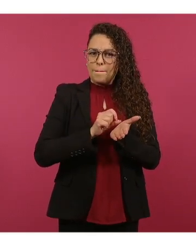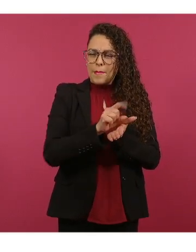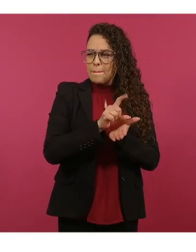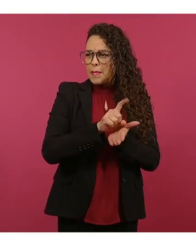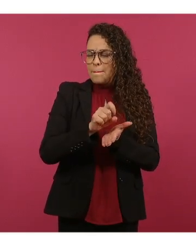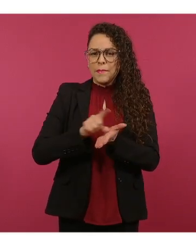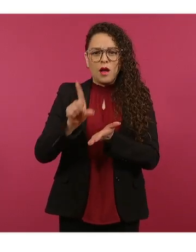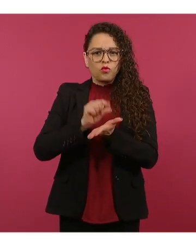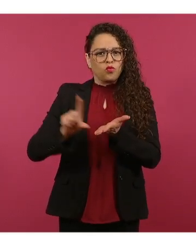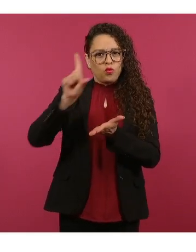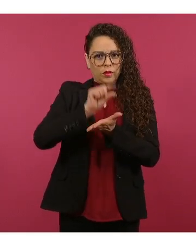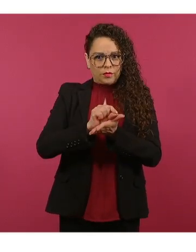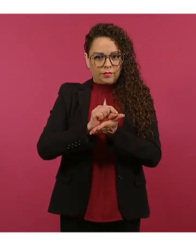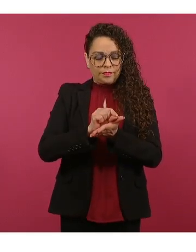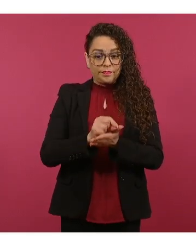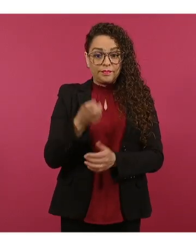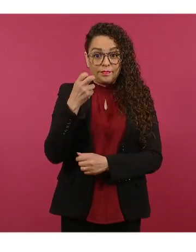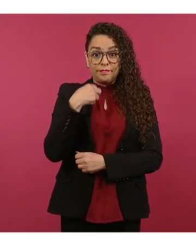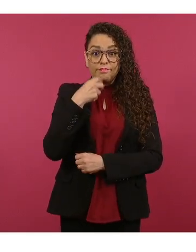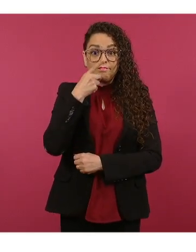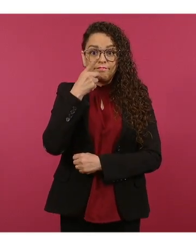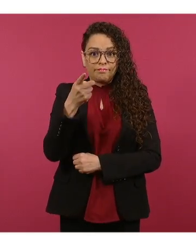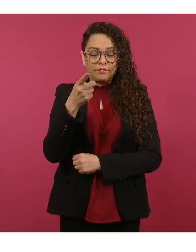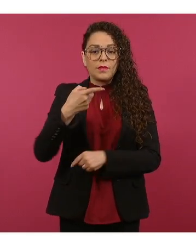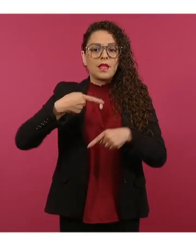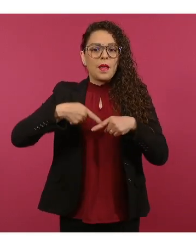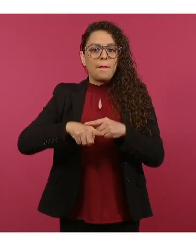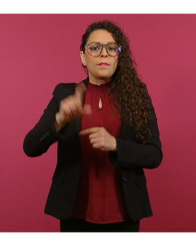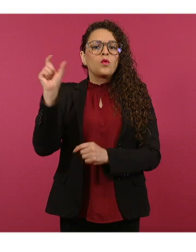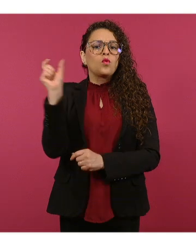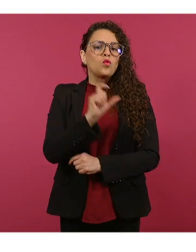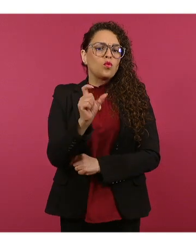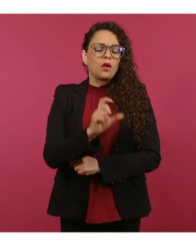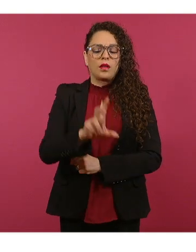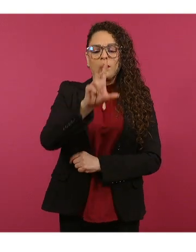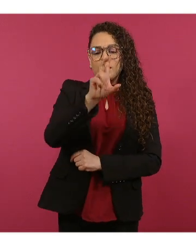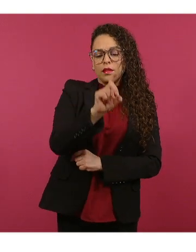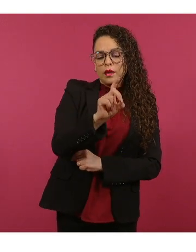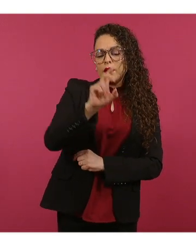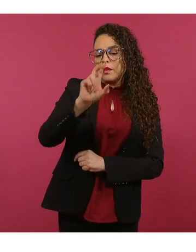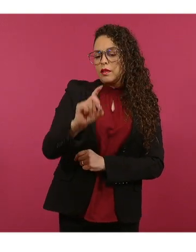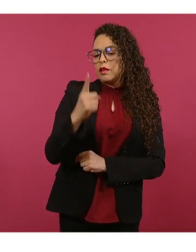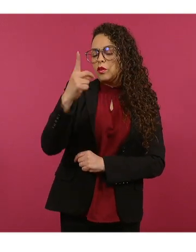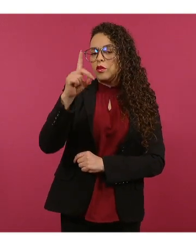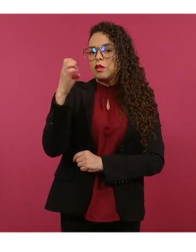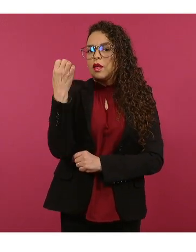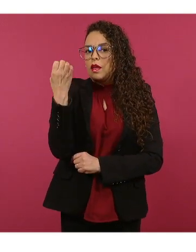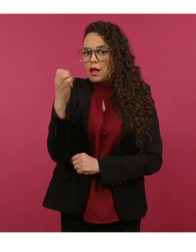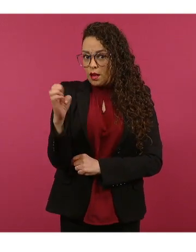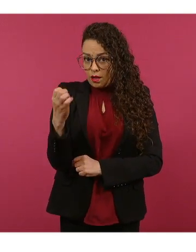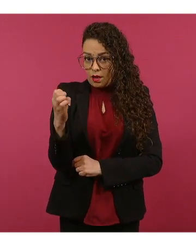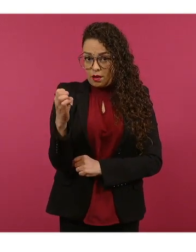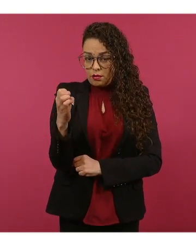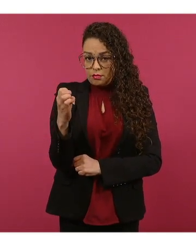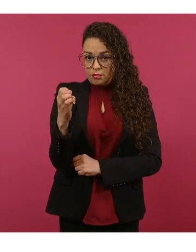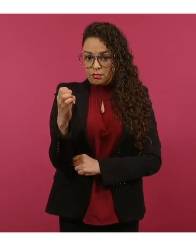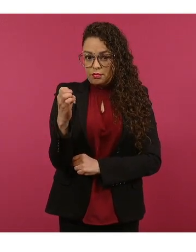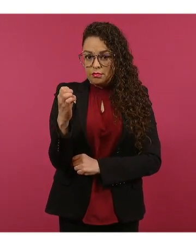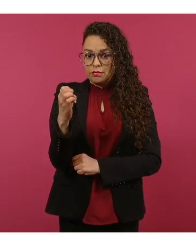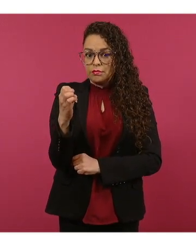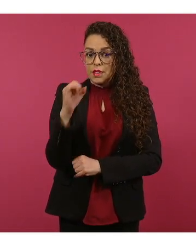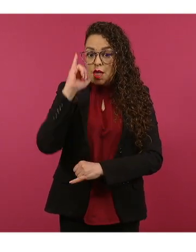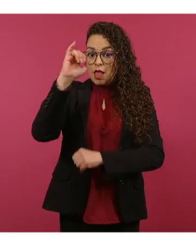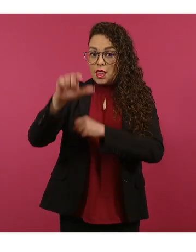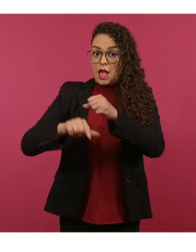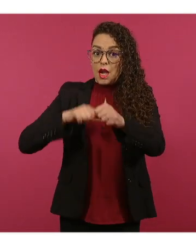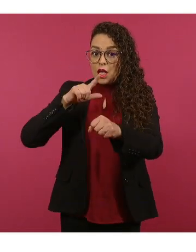Decíamos al principio, todo esto comenzó el 30 y 31 de enero con la publicación en dos medios